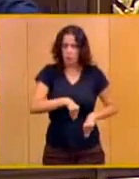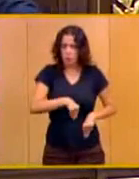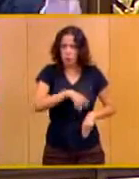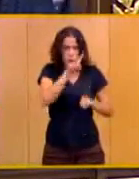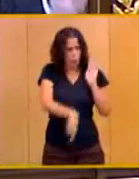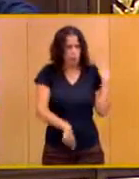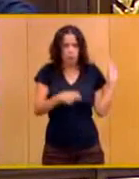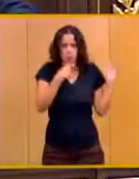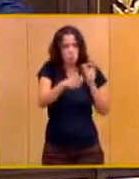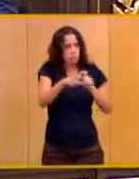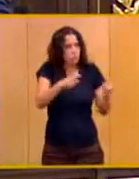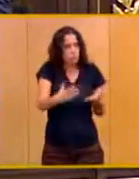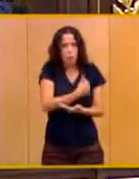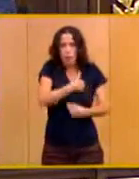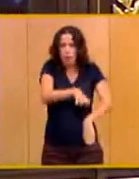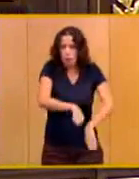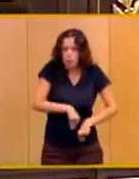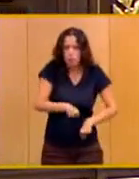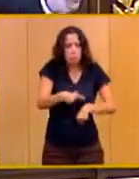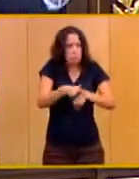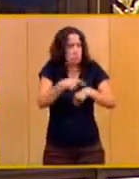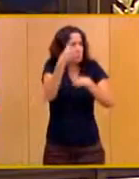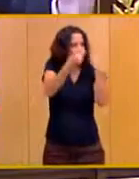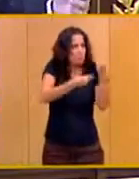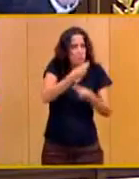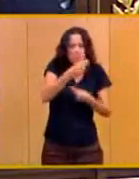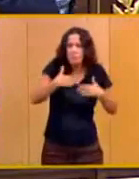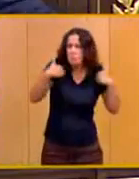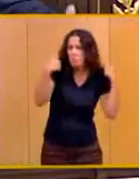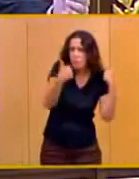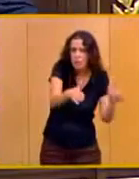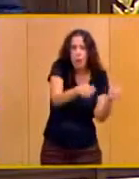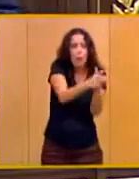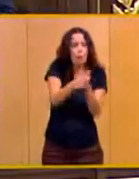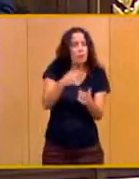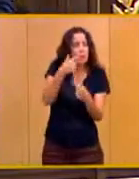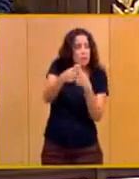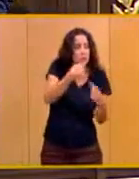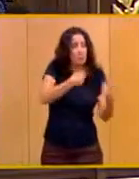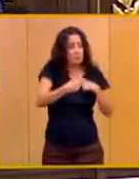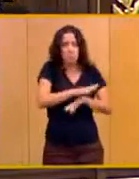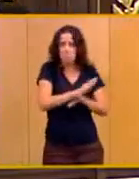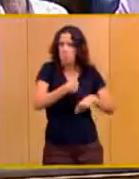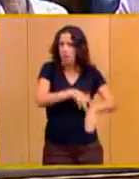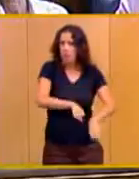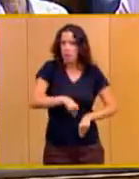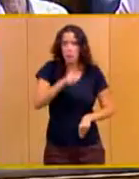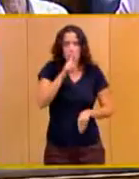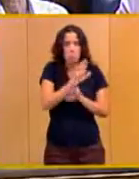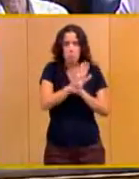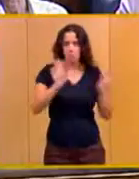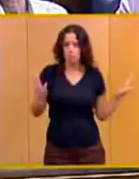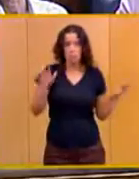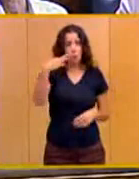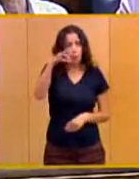que pueda decir, las que le dé tiempo, las que piense y las que apunten sus compañeros. Yo no voy a decir nada. Solamente voy a referirme a 2 temas que me